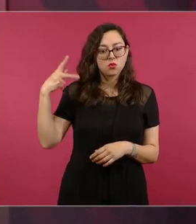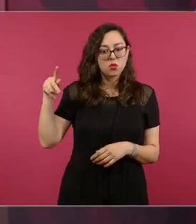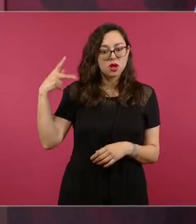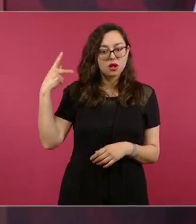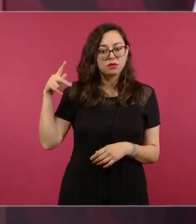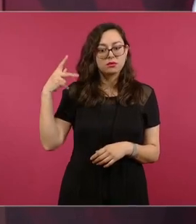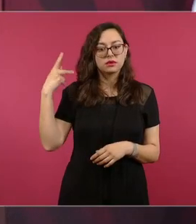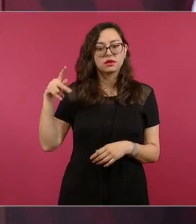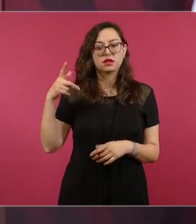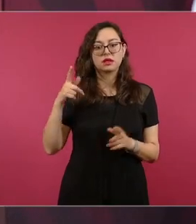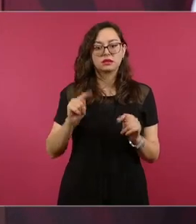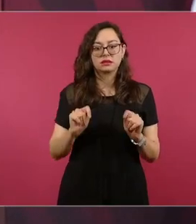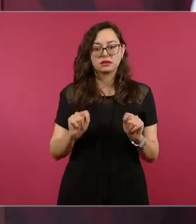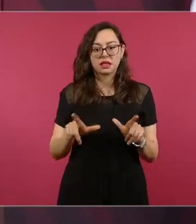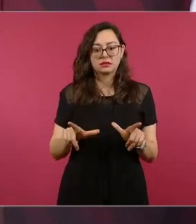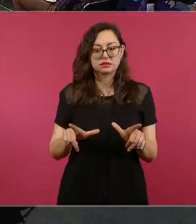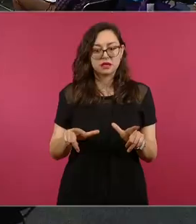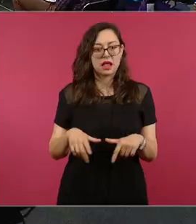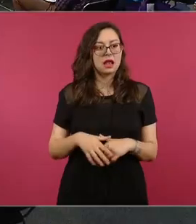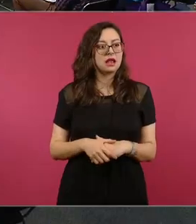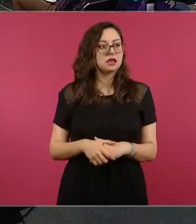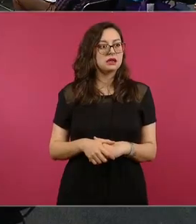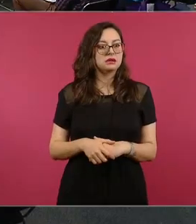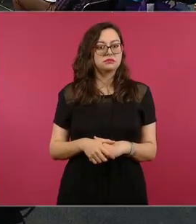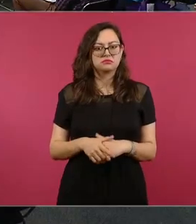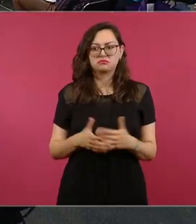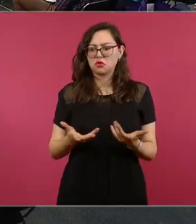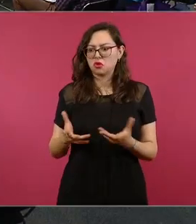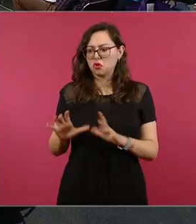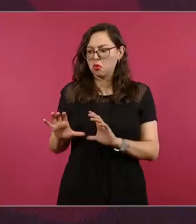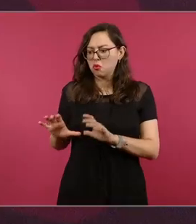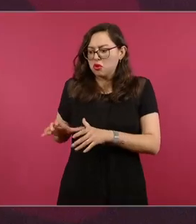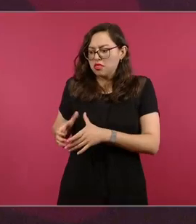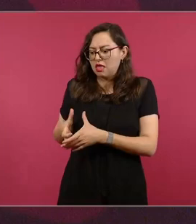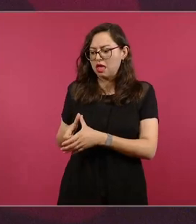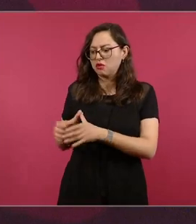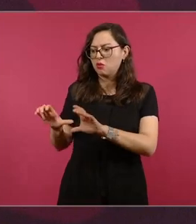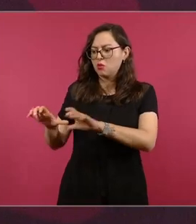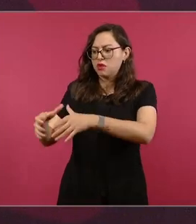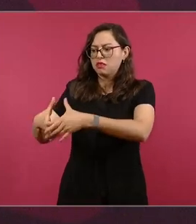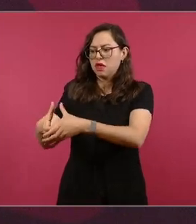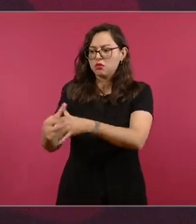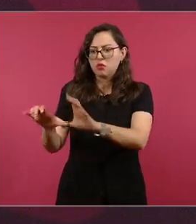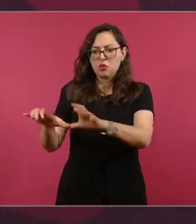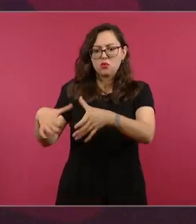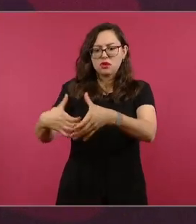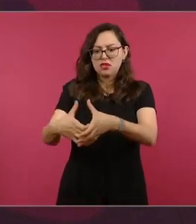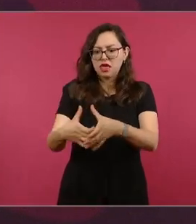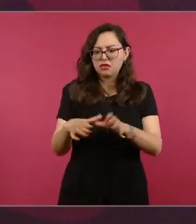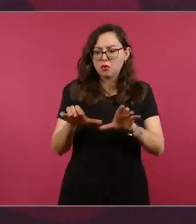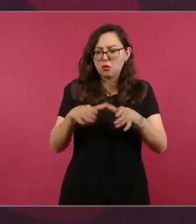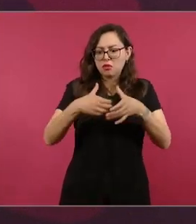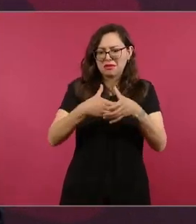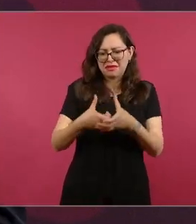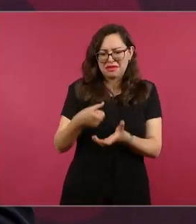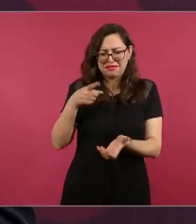Tlaxcala ahí no hay consumo de